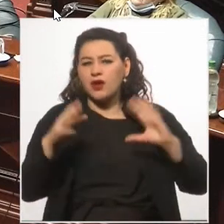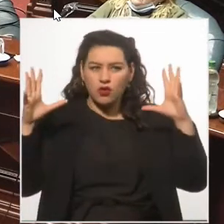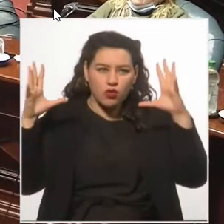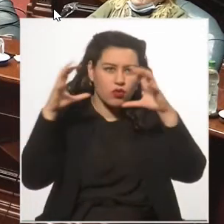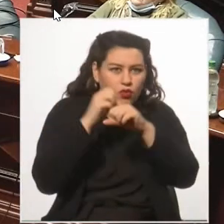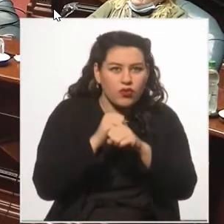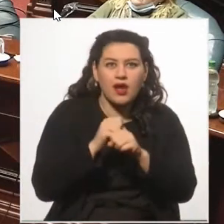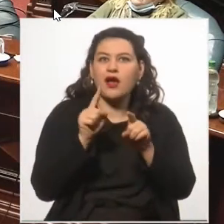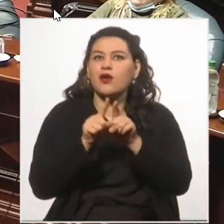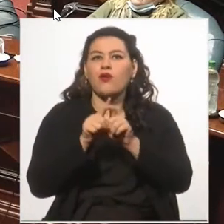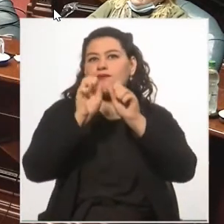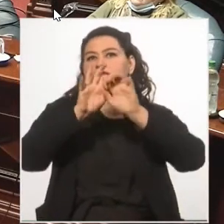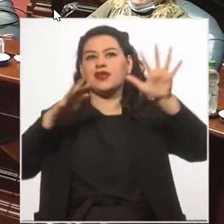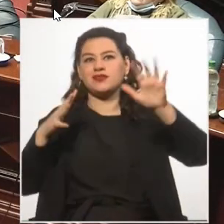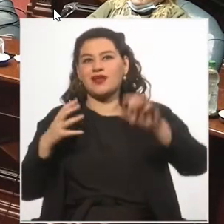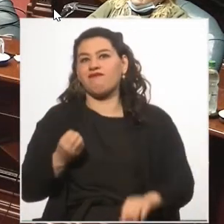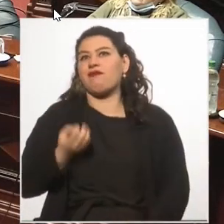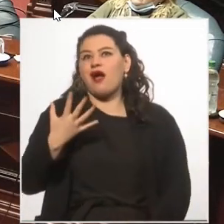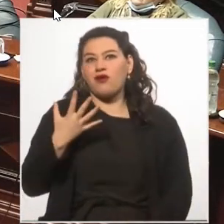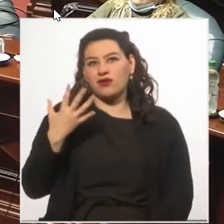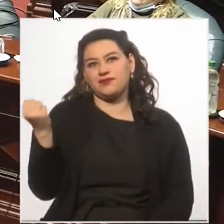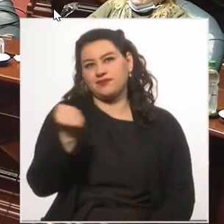oscuridad, igual brilla.